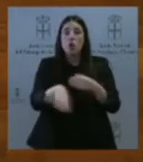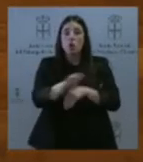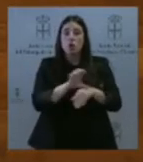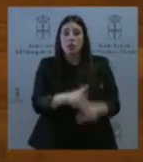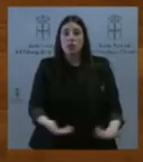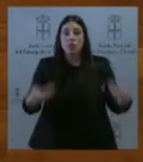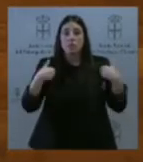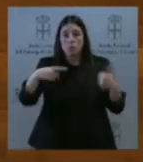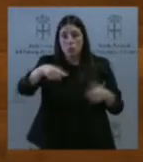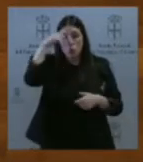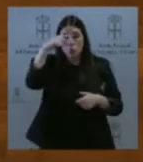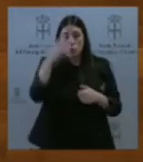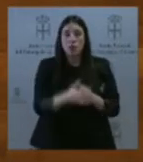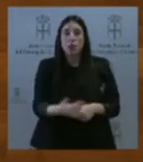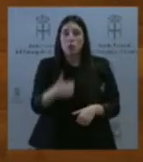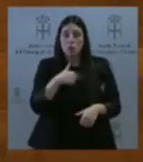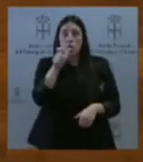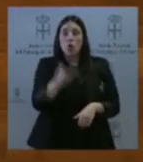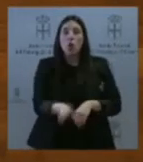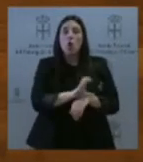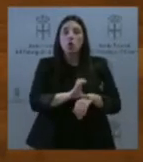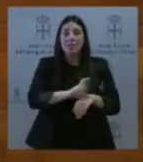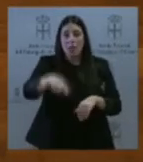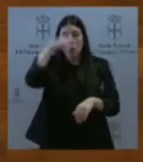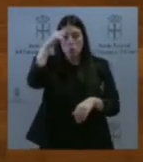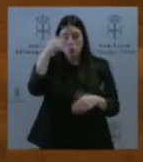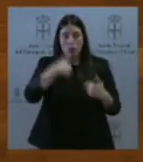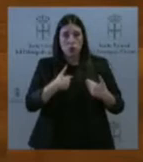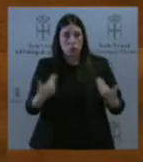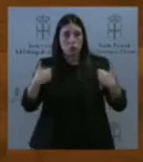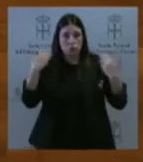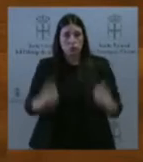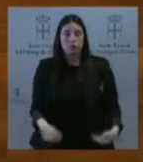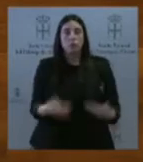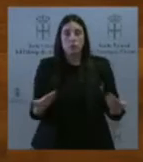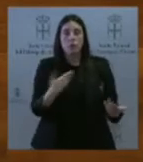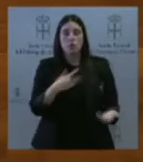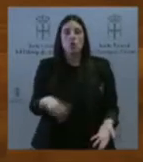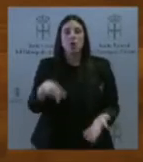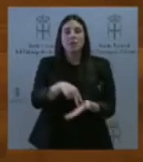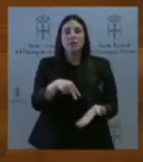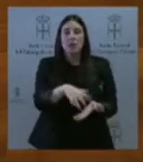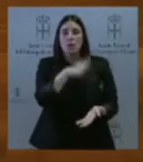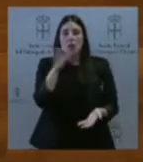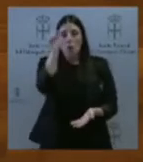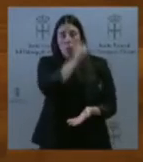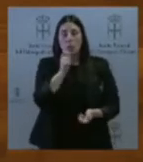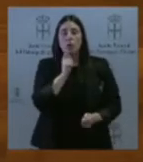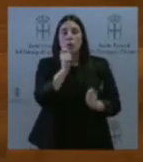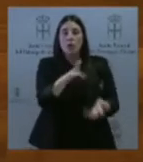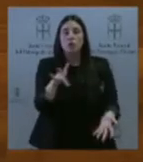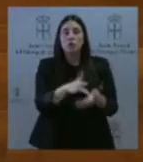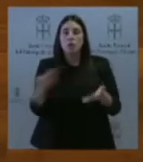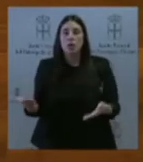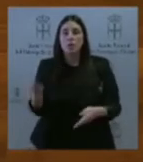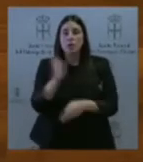de Cultura y, por tanto, estaré, por supuesto, en el lugar que me corresponde, que ya ese, el de cuando se presentan proyectos concretos que hasta ahora